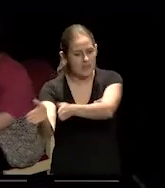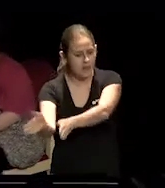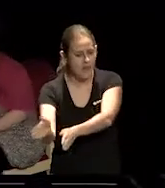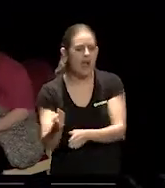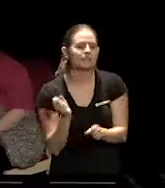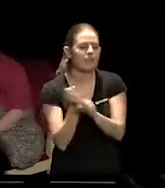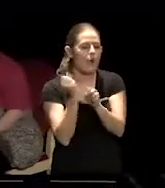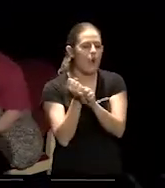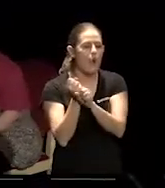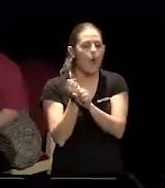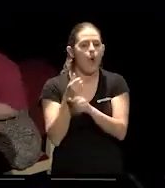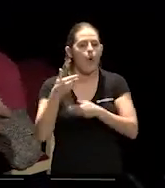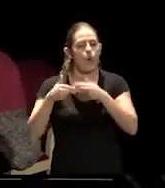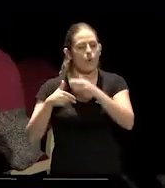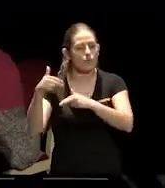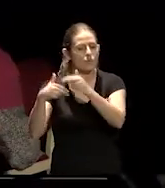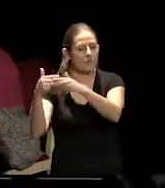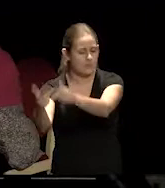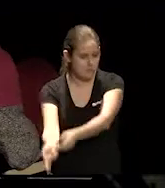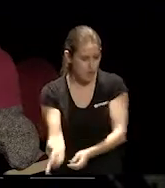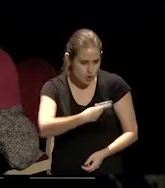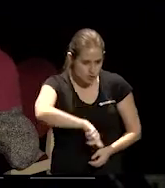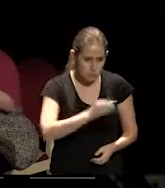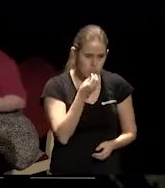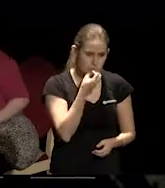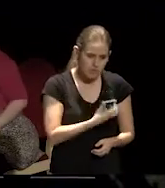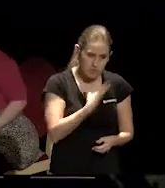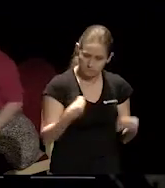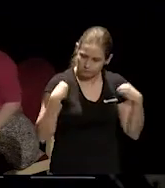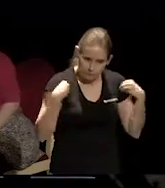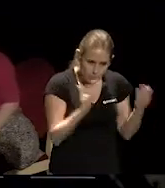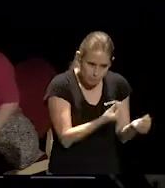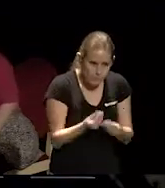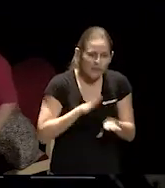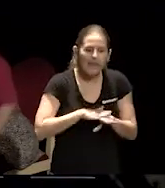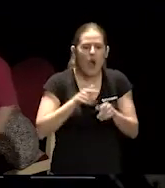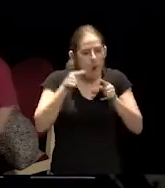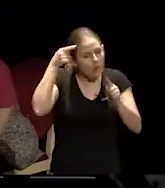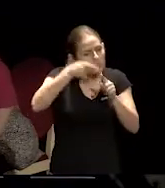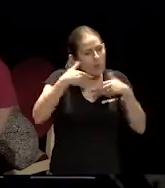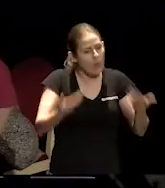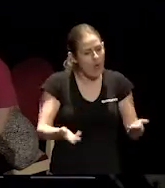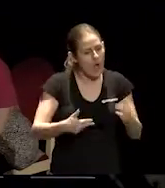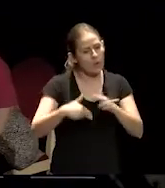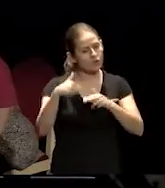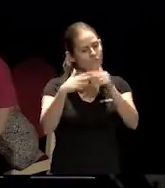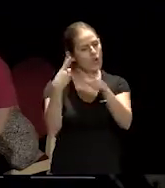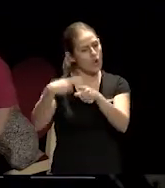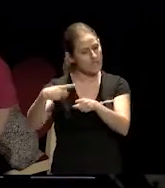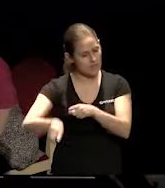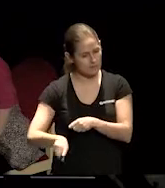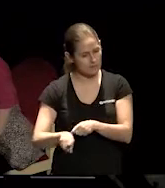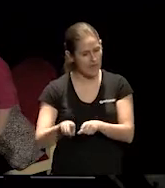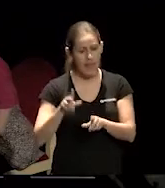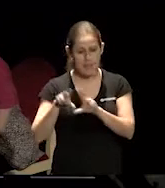decir, nos lo pasamos muy guay, pero estamos construyendo cosas todo el rato. ¿Hacia qué? Pues lo veréis ahí en el vídeo final. Dejarse llevar por